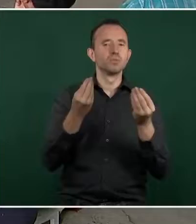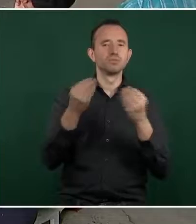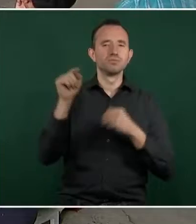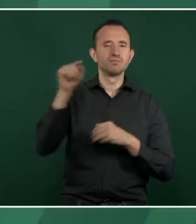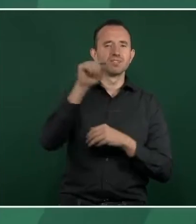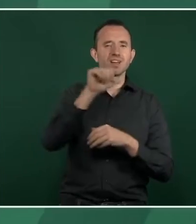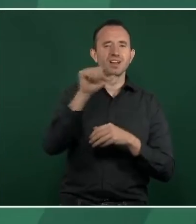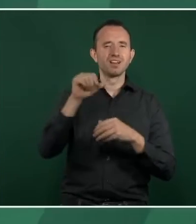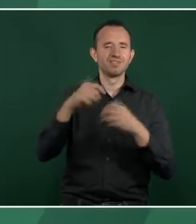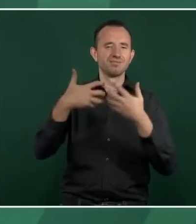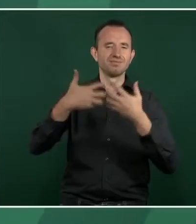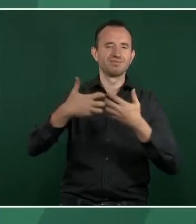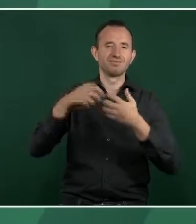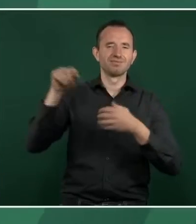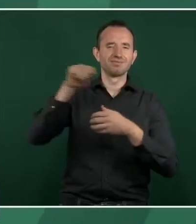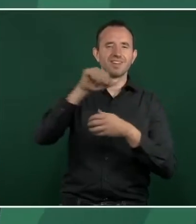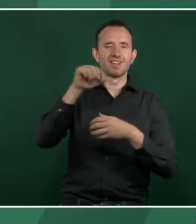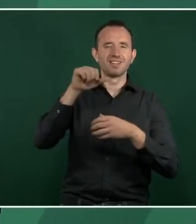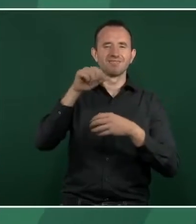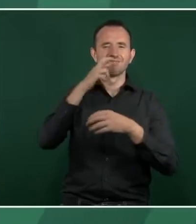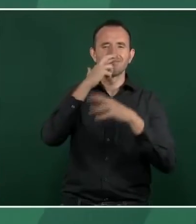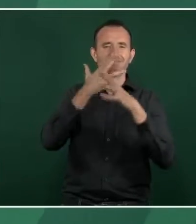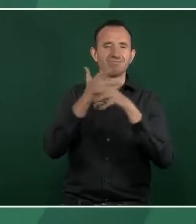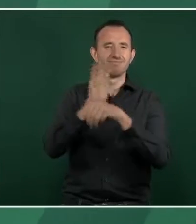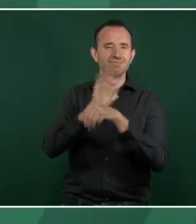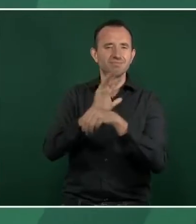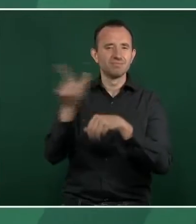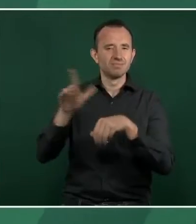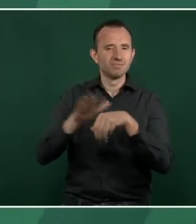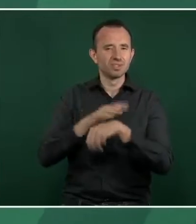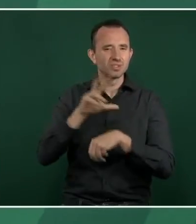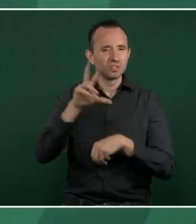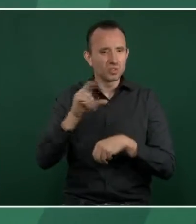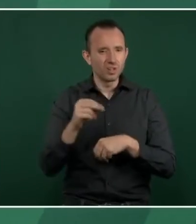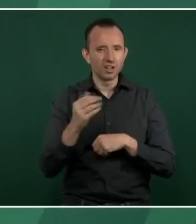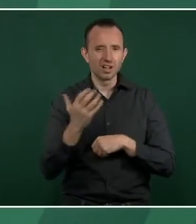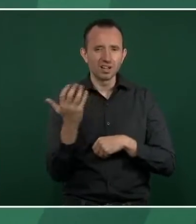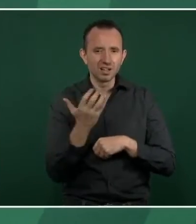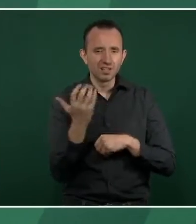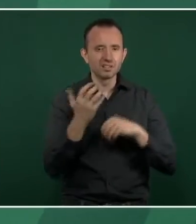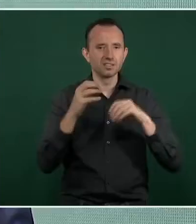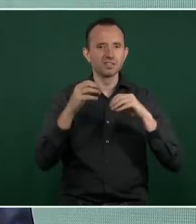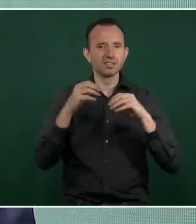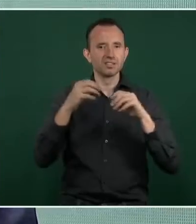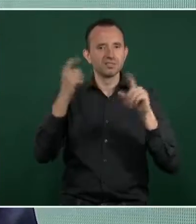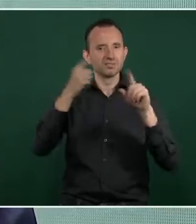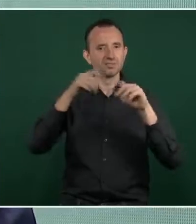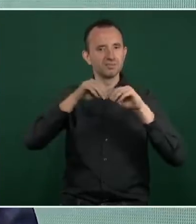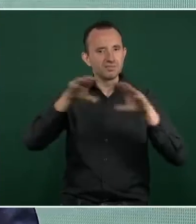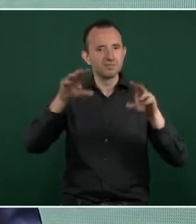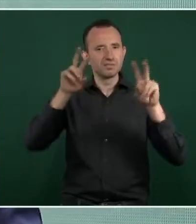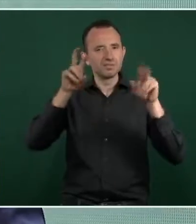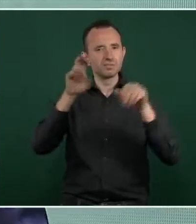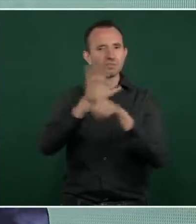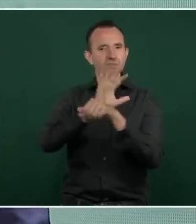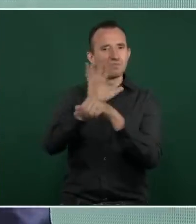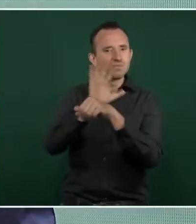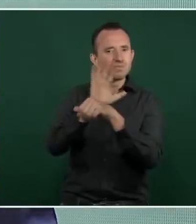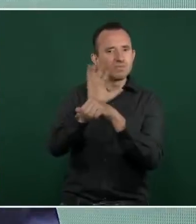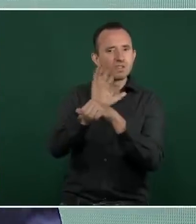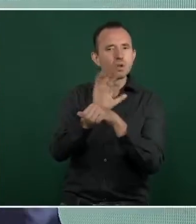no hacen también series de cómo el fentanilo